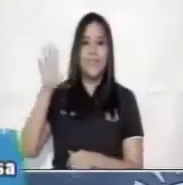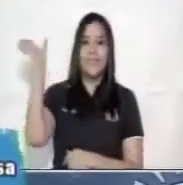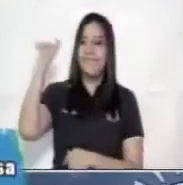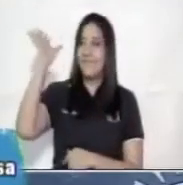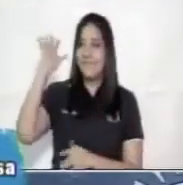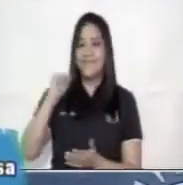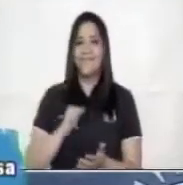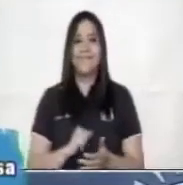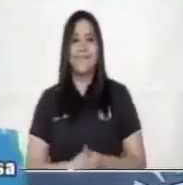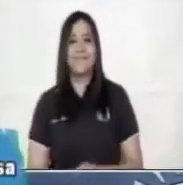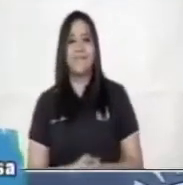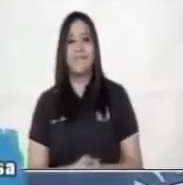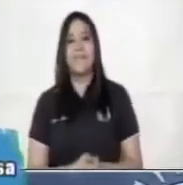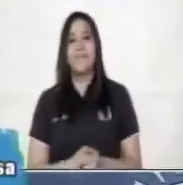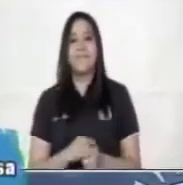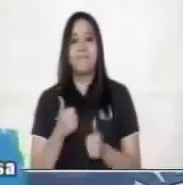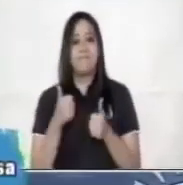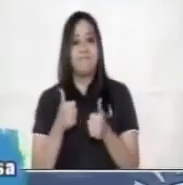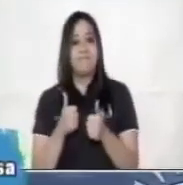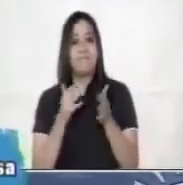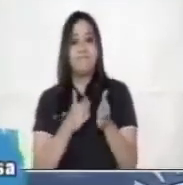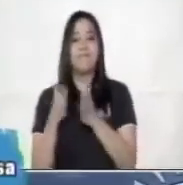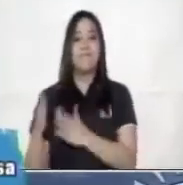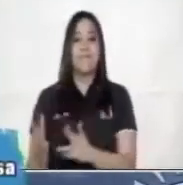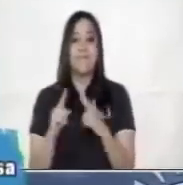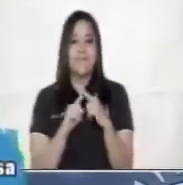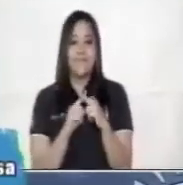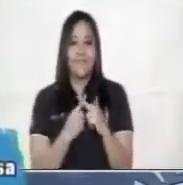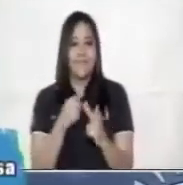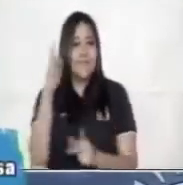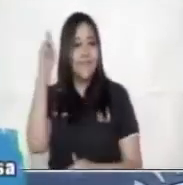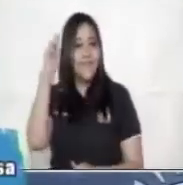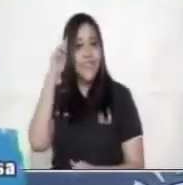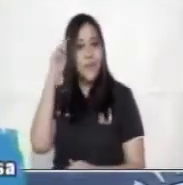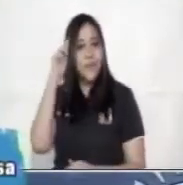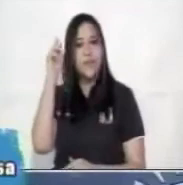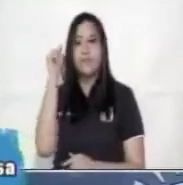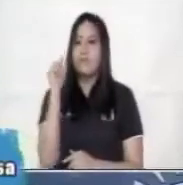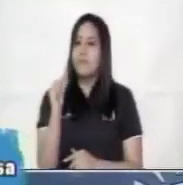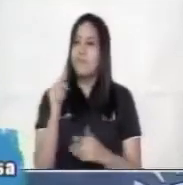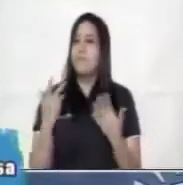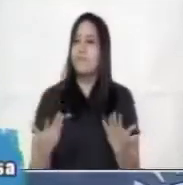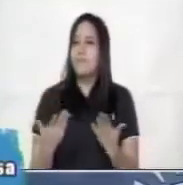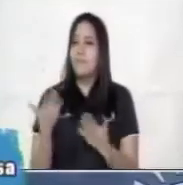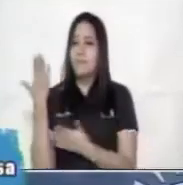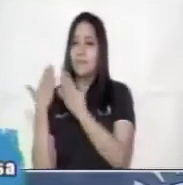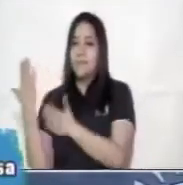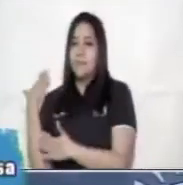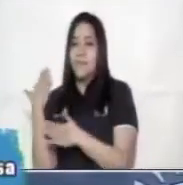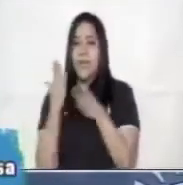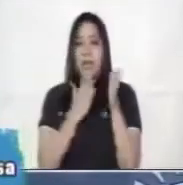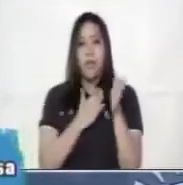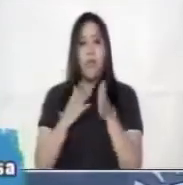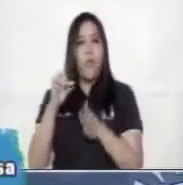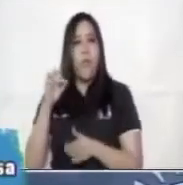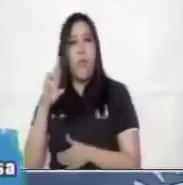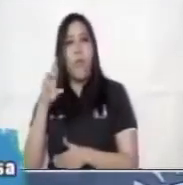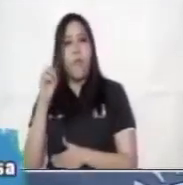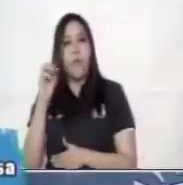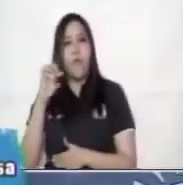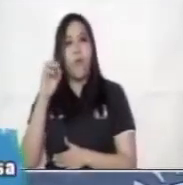Hola Lourdes. Bien, iniciemos entonces recordando un poco lo que es la proporcionalidad